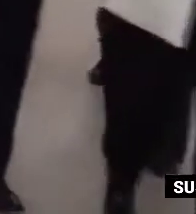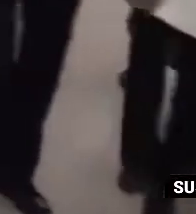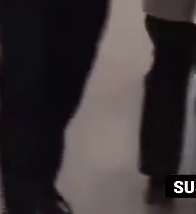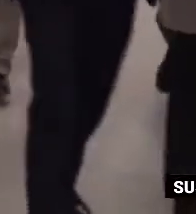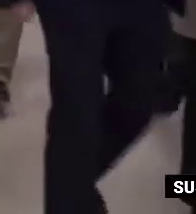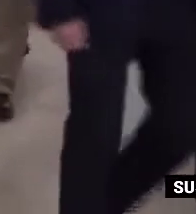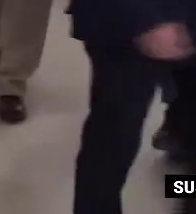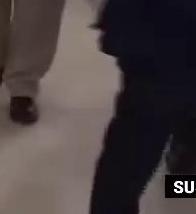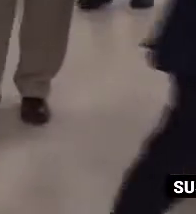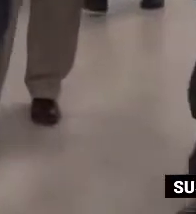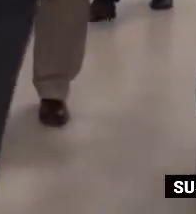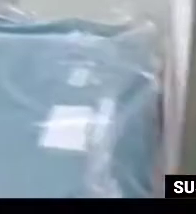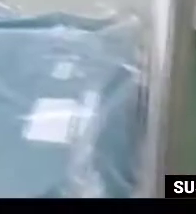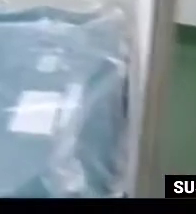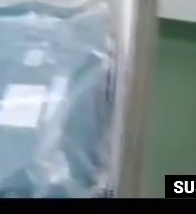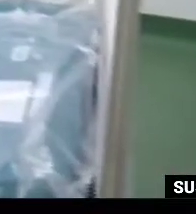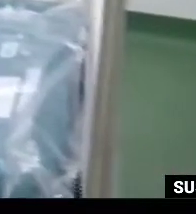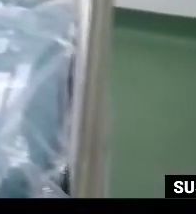laboratorio.